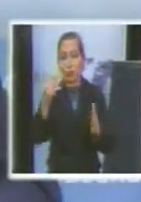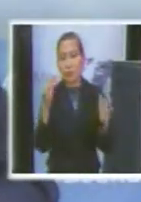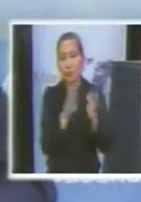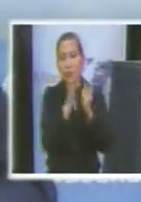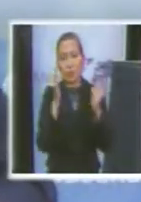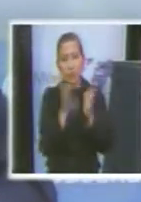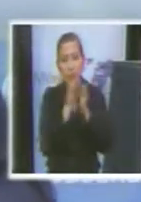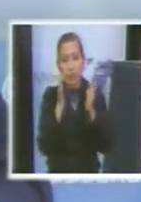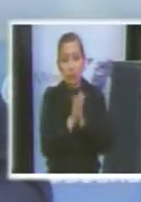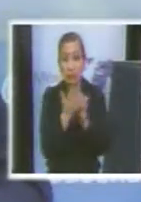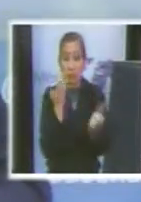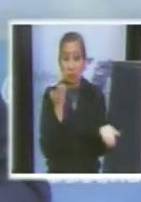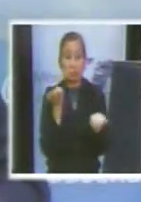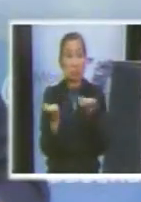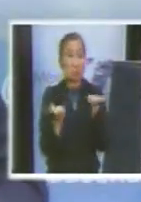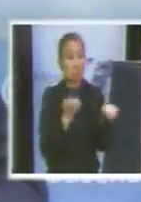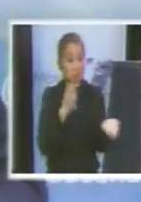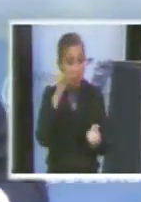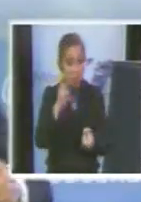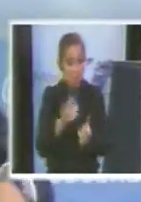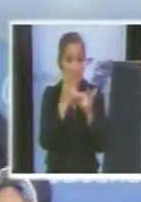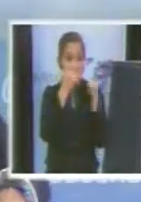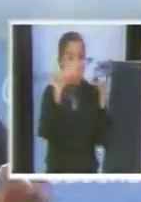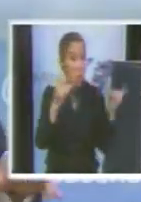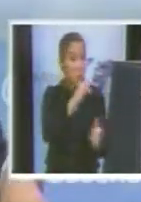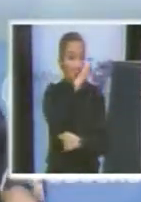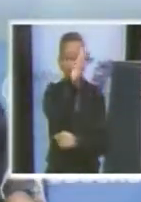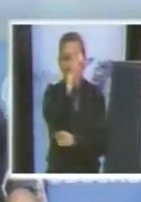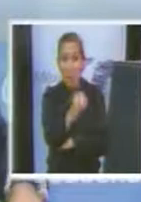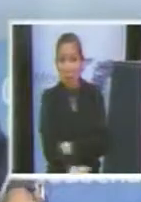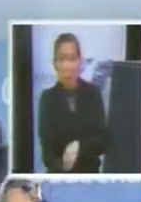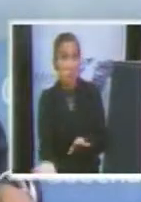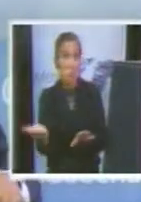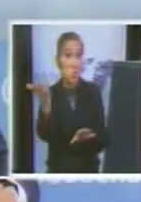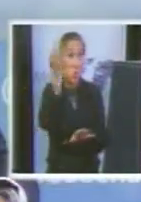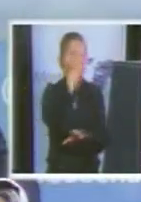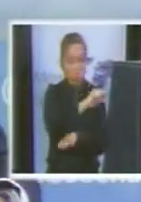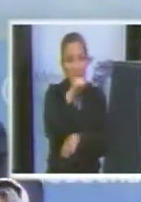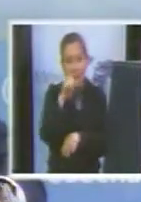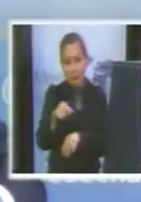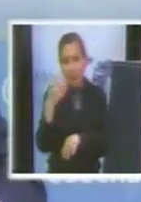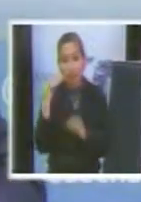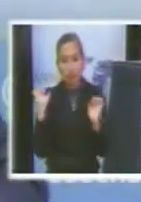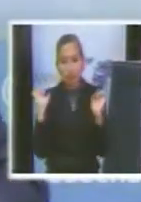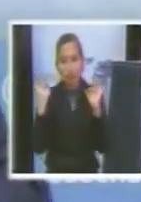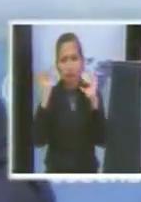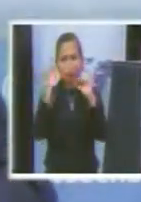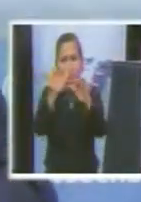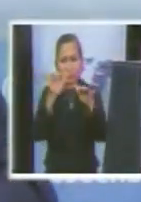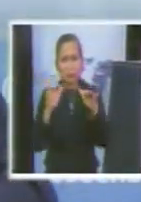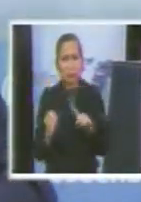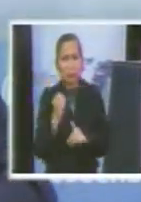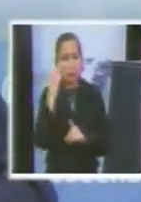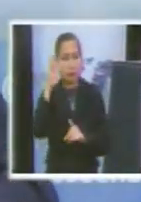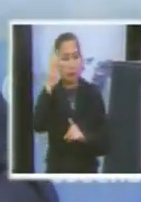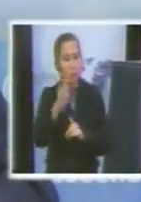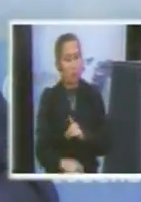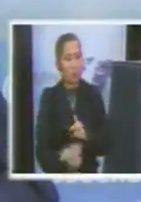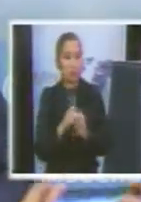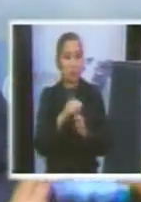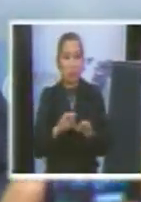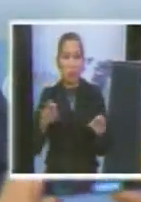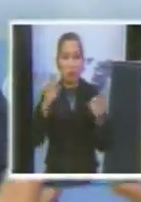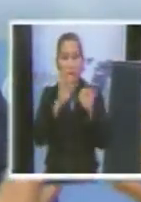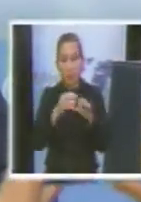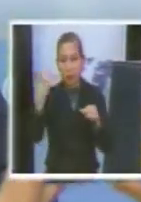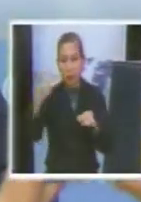participación. Es un ejercicio sin precedentes que no se había visto en el pasado, este tipo de foros, sin duda la mayor relevancia. Pues a